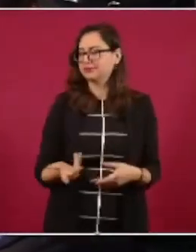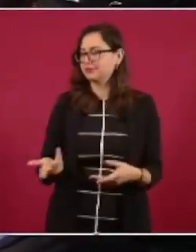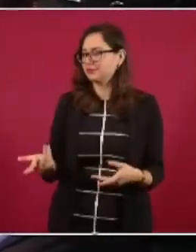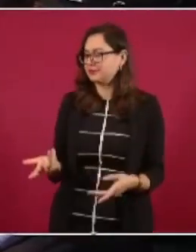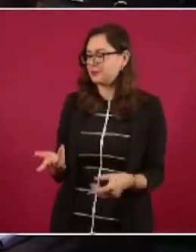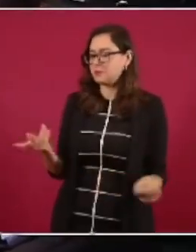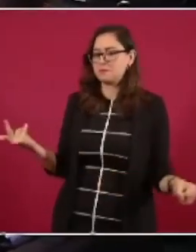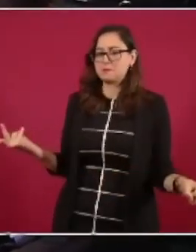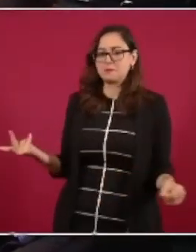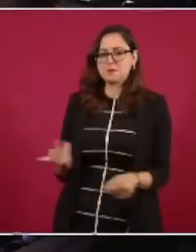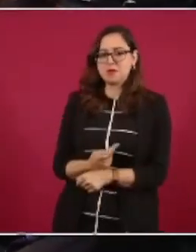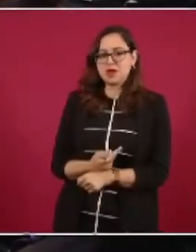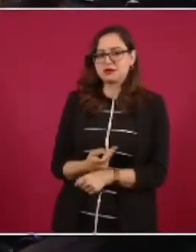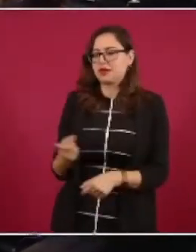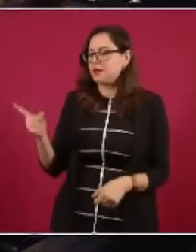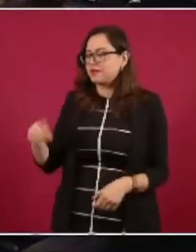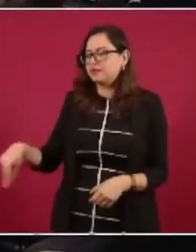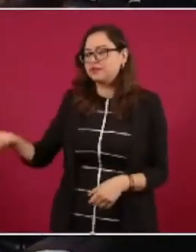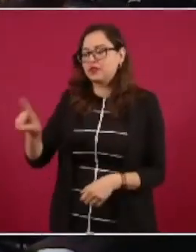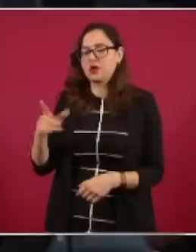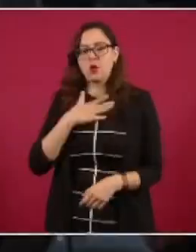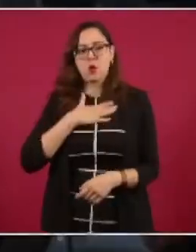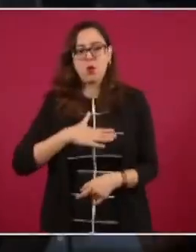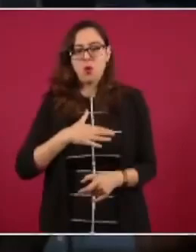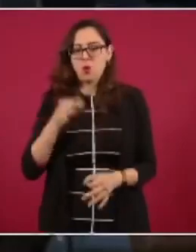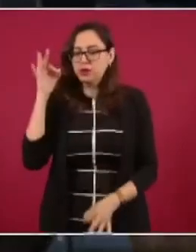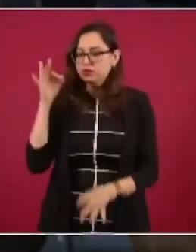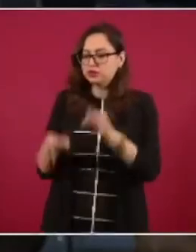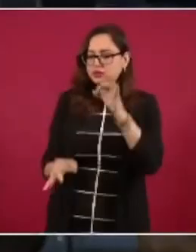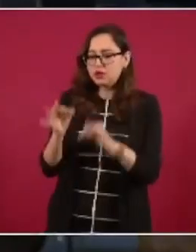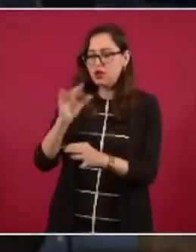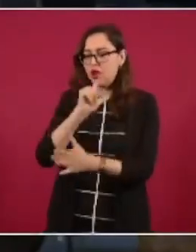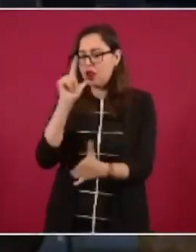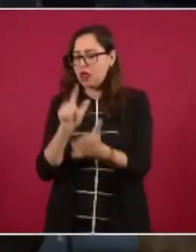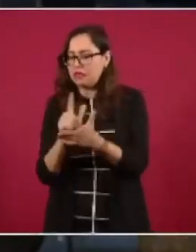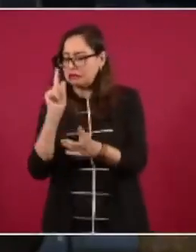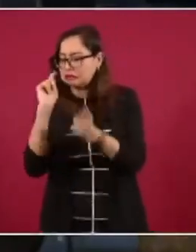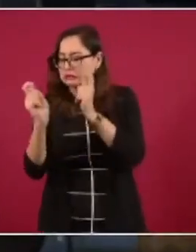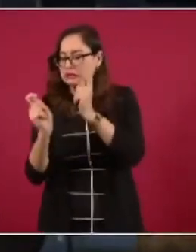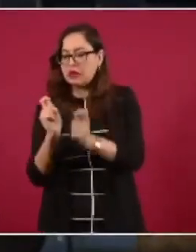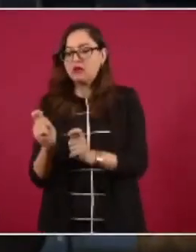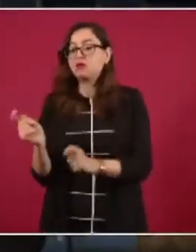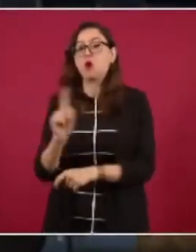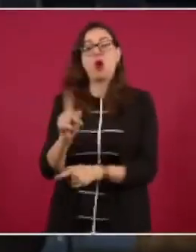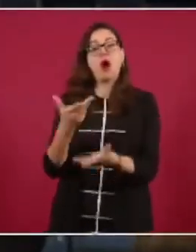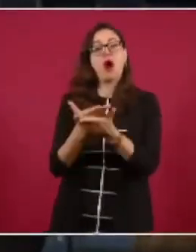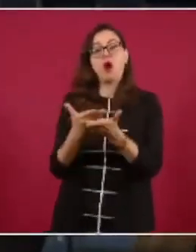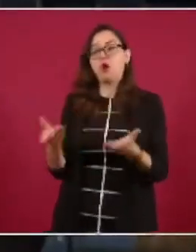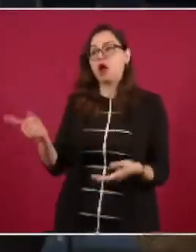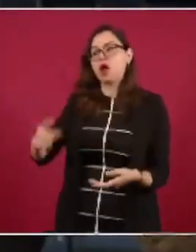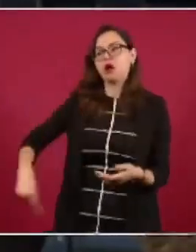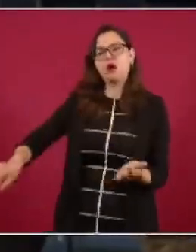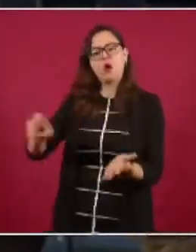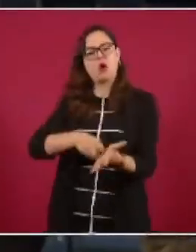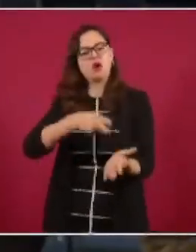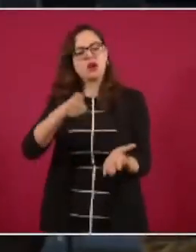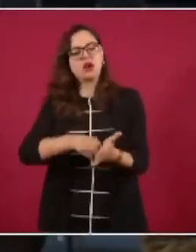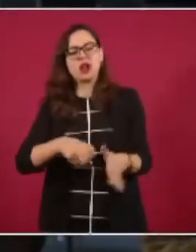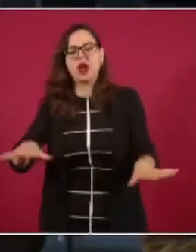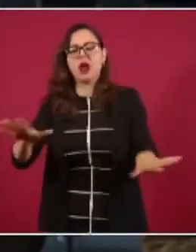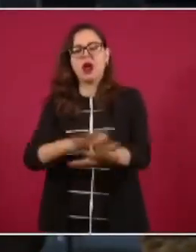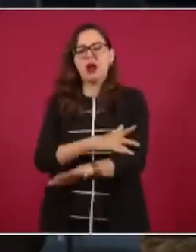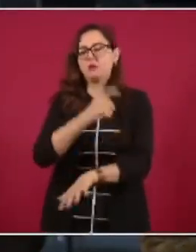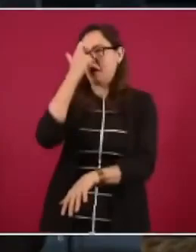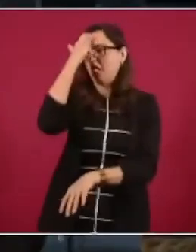ya no son intérpretes y aplicadores de la justicia, sino ellos crean la norma, ya no son